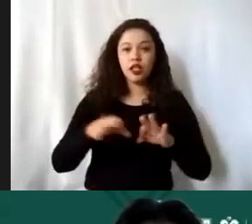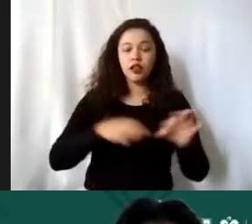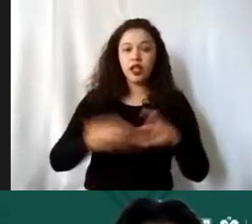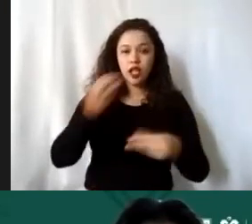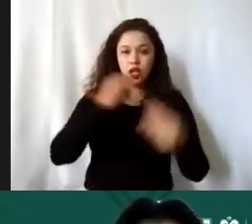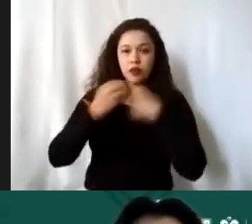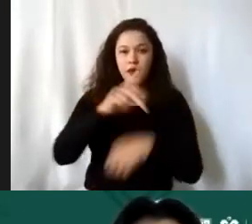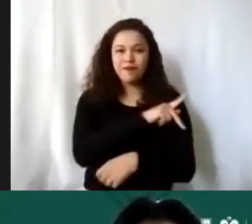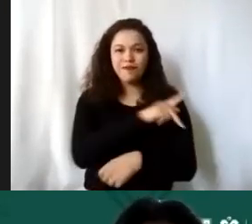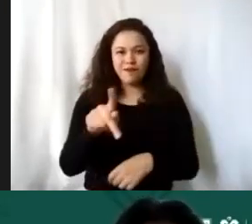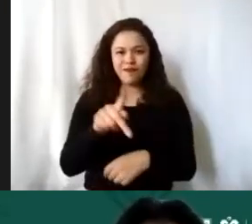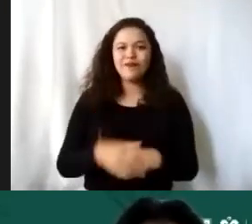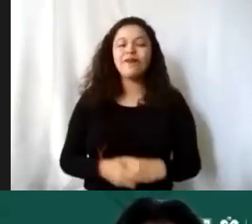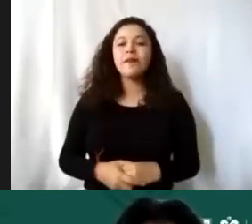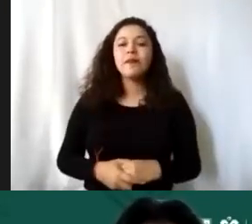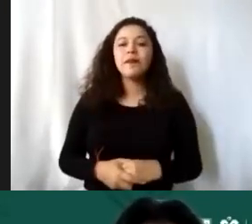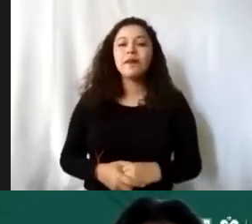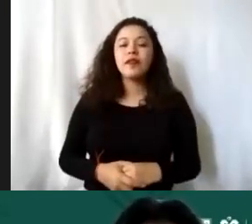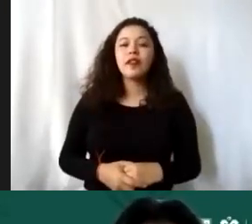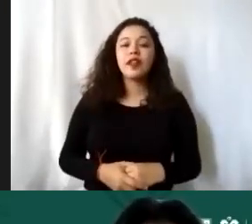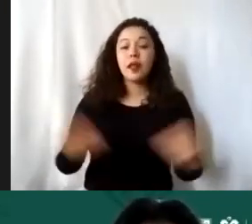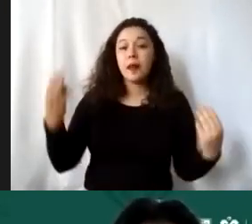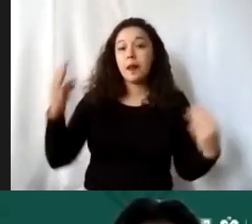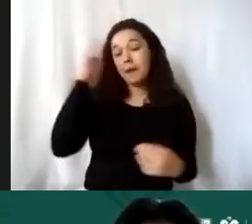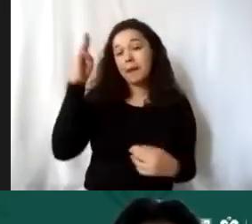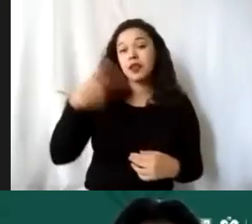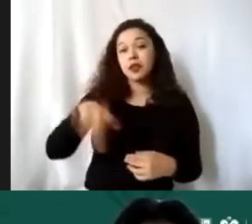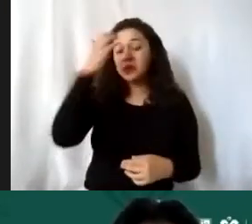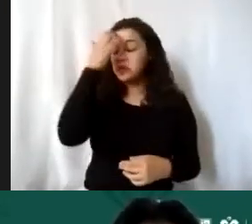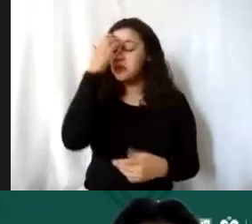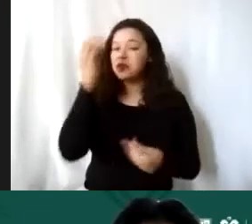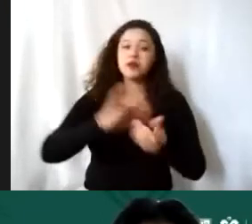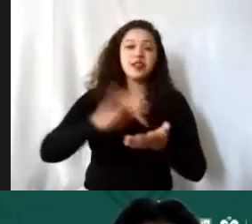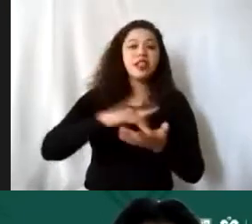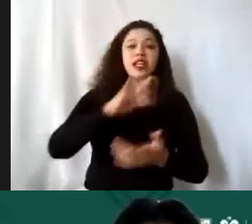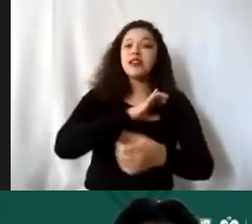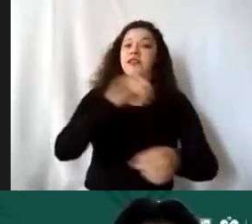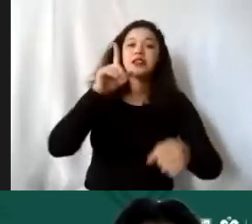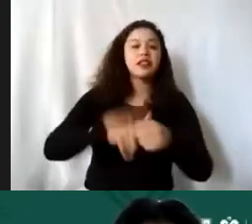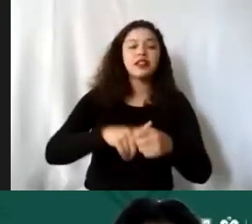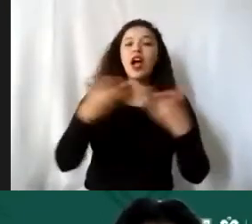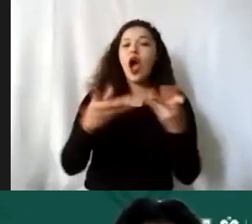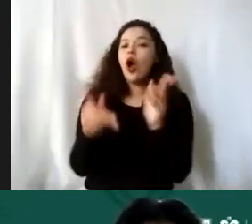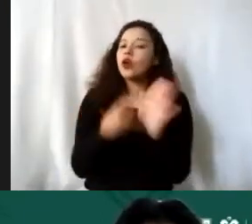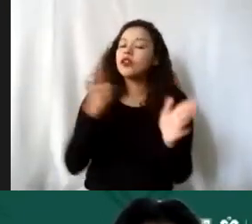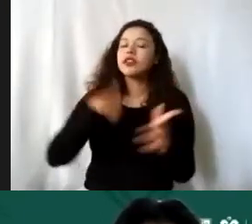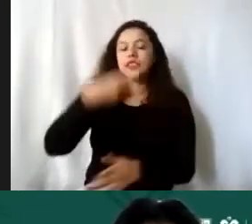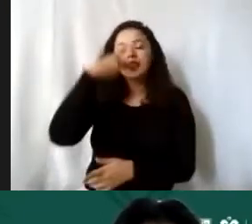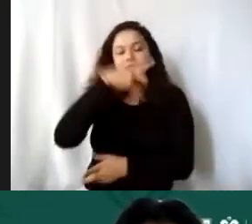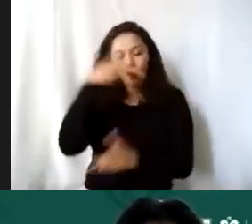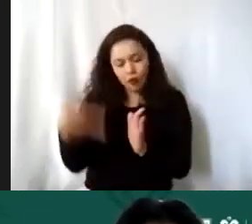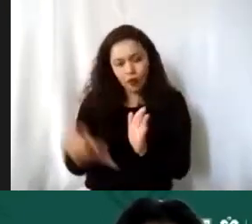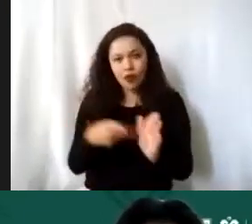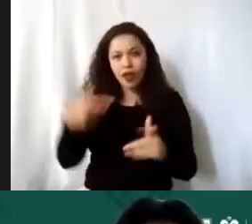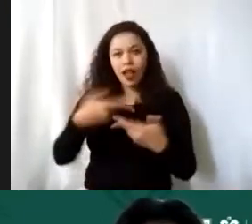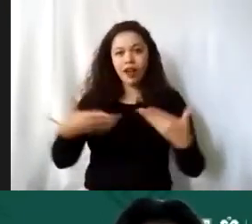Todos. Pues, maestra, agradecerle sus conocimientos, como lo he hecho en la especialización. Nuevamente lo hago aquí en este